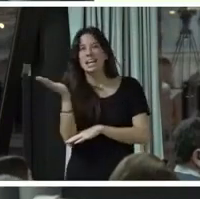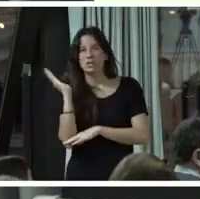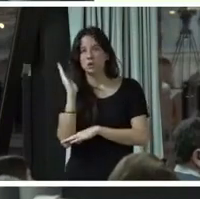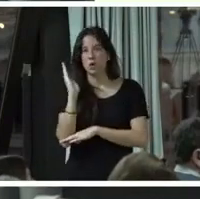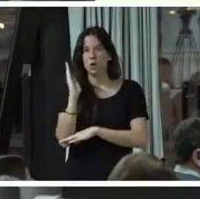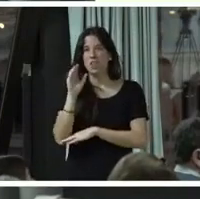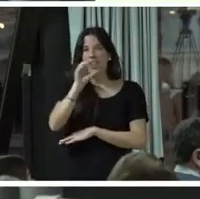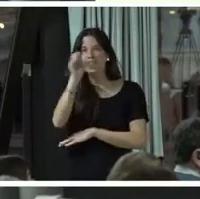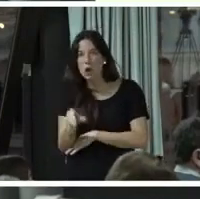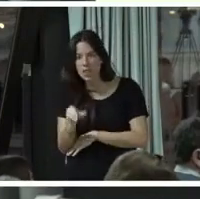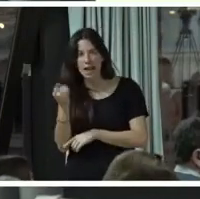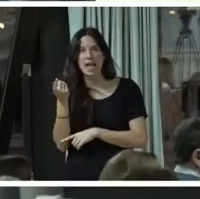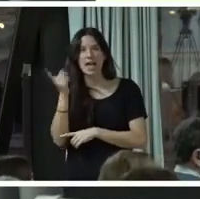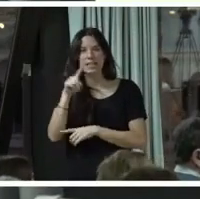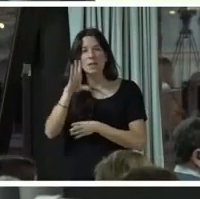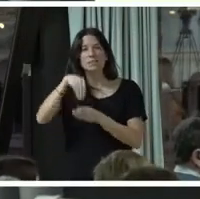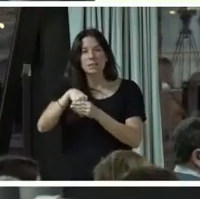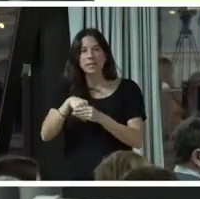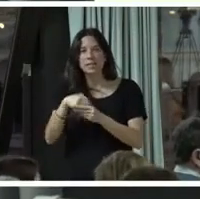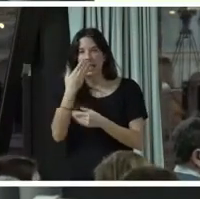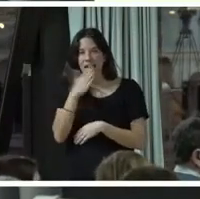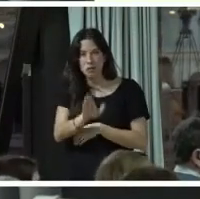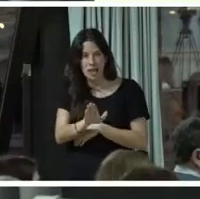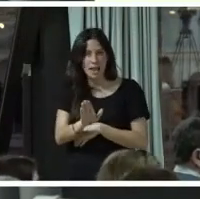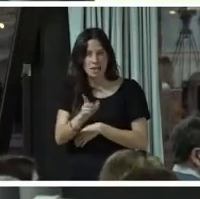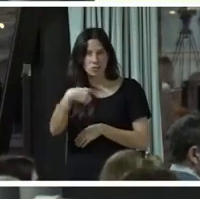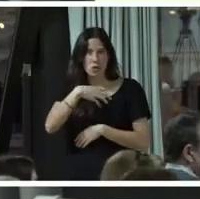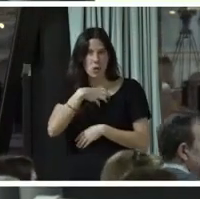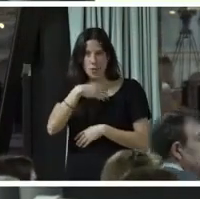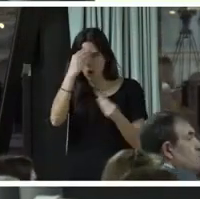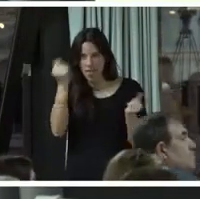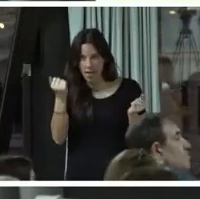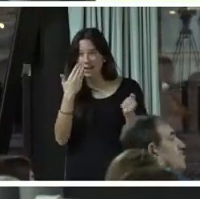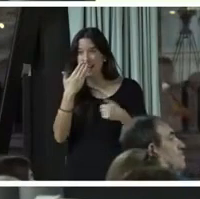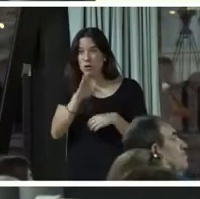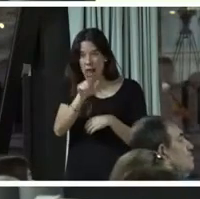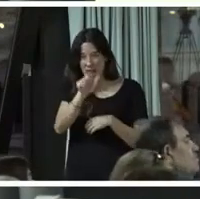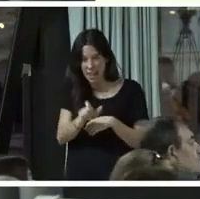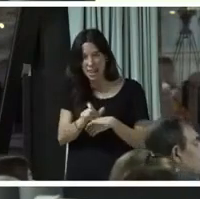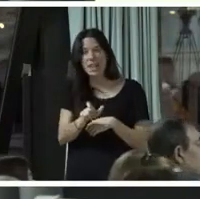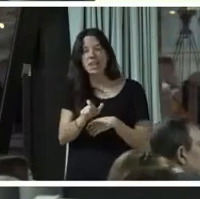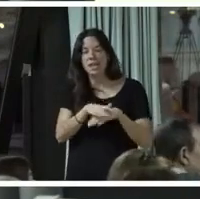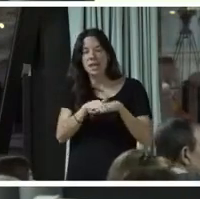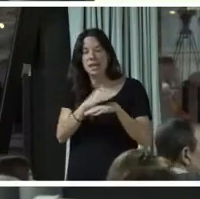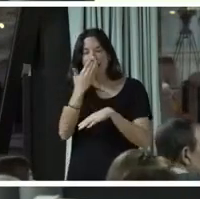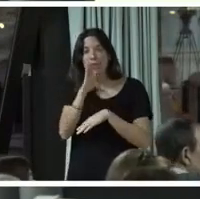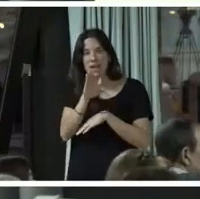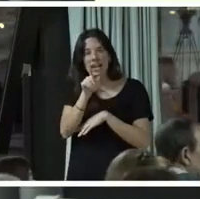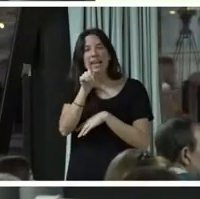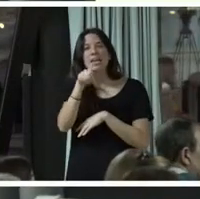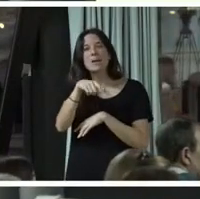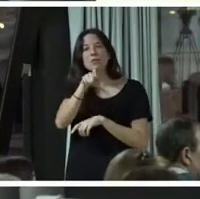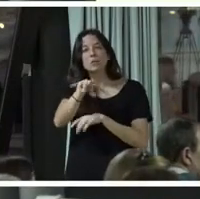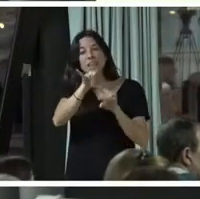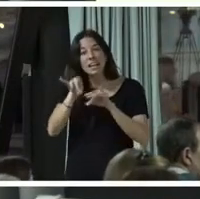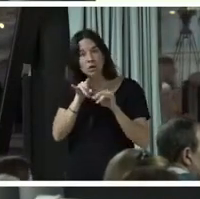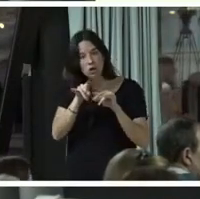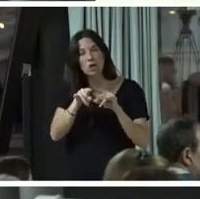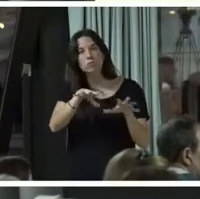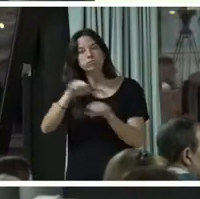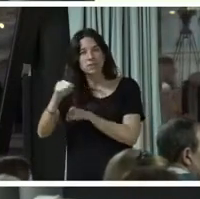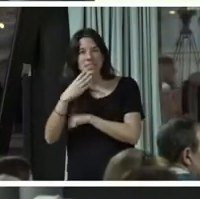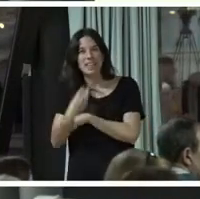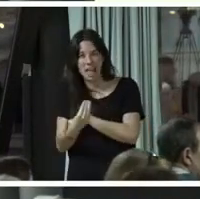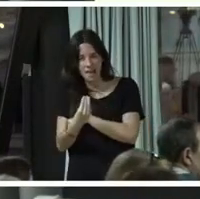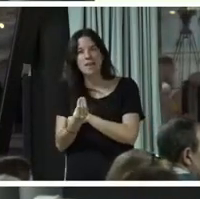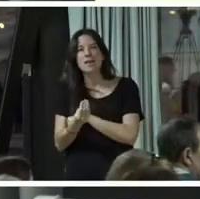de cisjordania incluyendo Jerusalén este no se nos puede olvidar que Jerusalén este es territorio anexionado ilegalmente por Israel y forma parte del